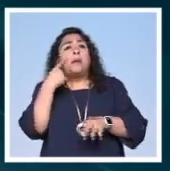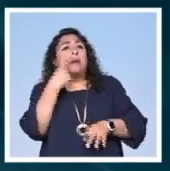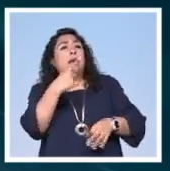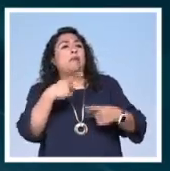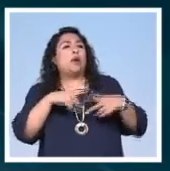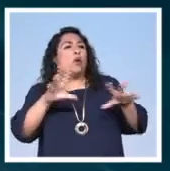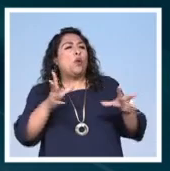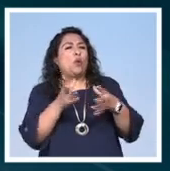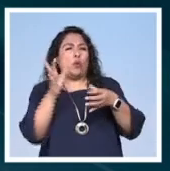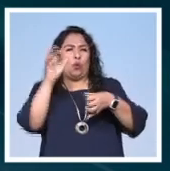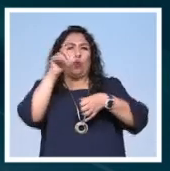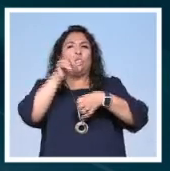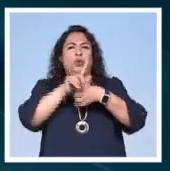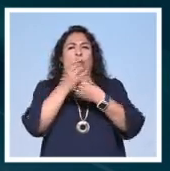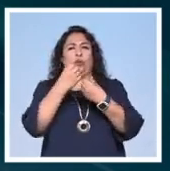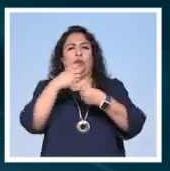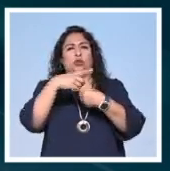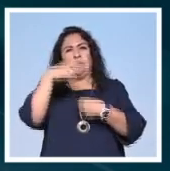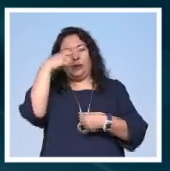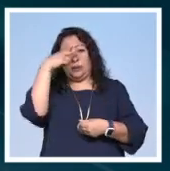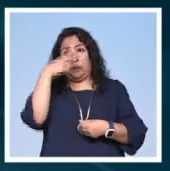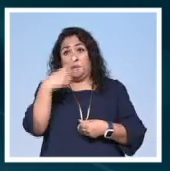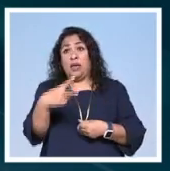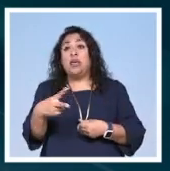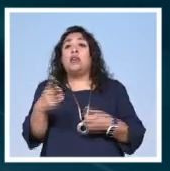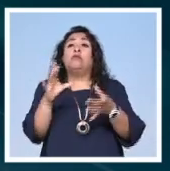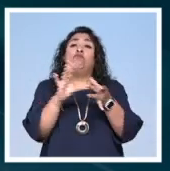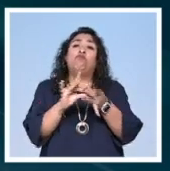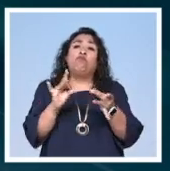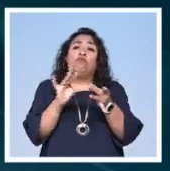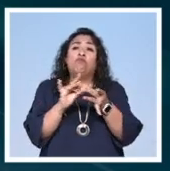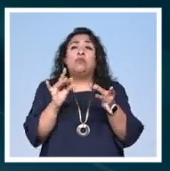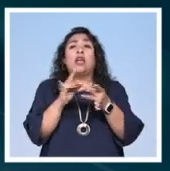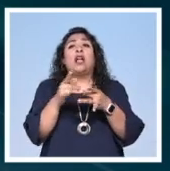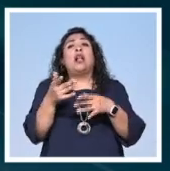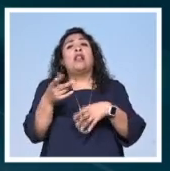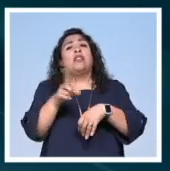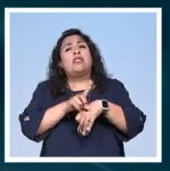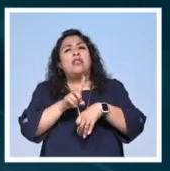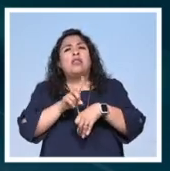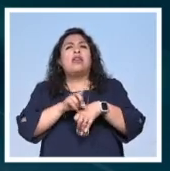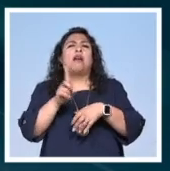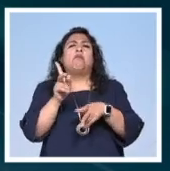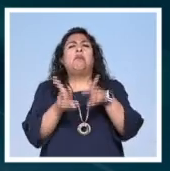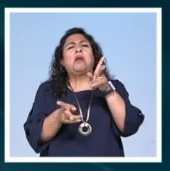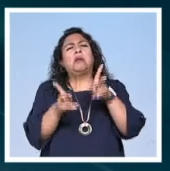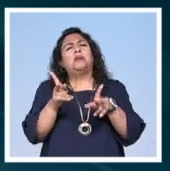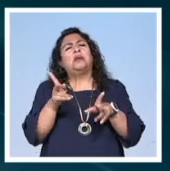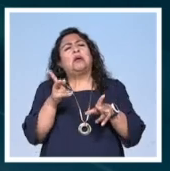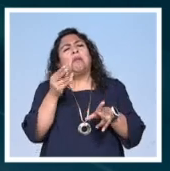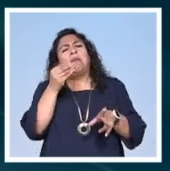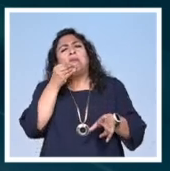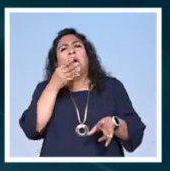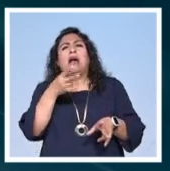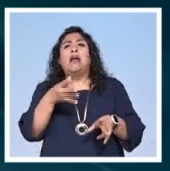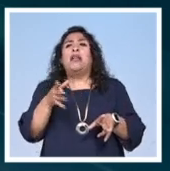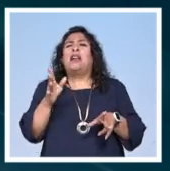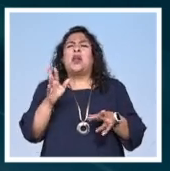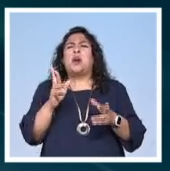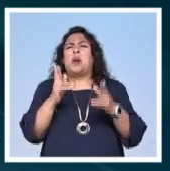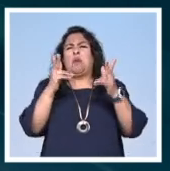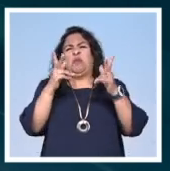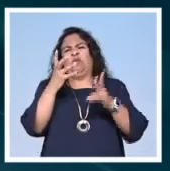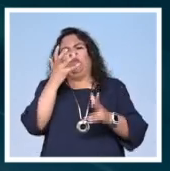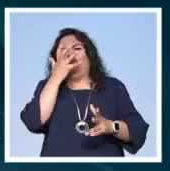que conforma la cultura y la sociedad mexicana relatando La cotidianidad a través de amenas entrevistas que rompieron con las formas